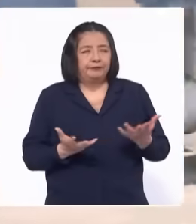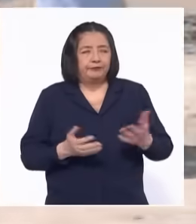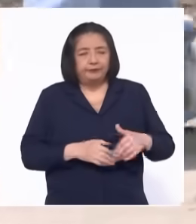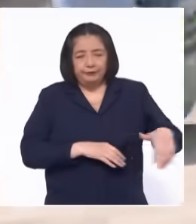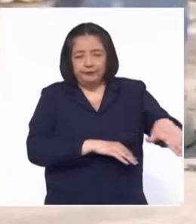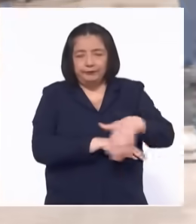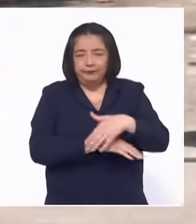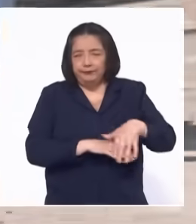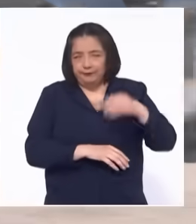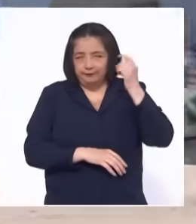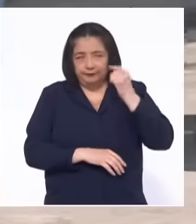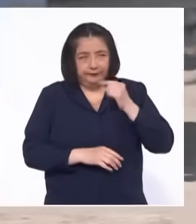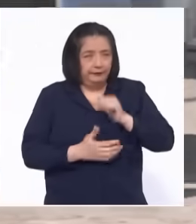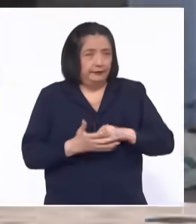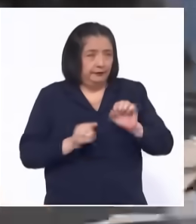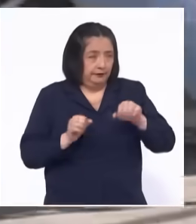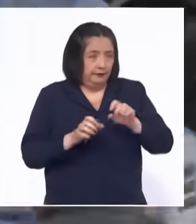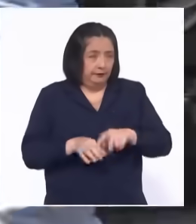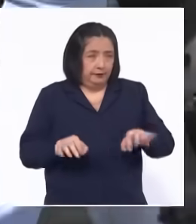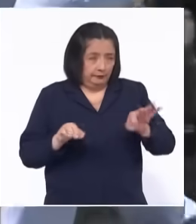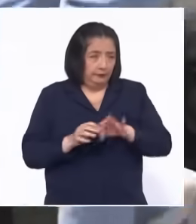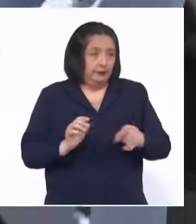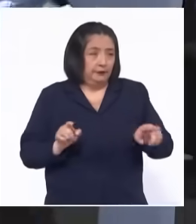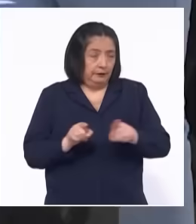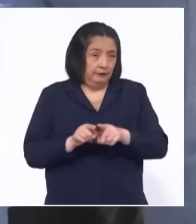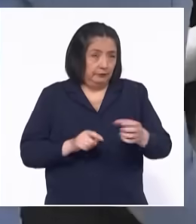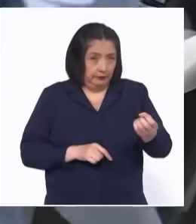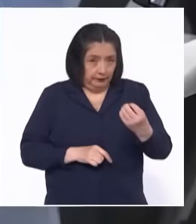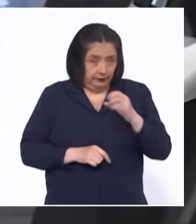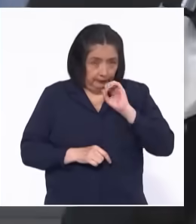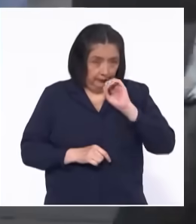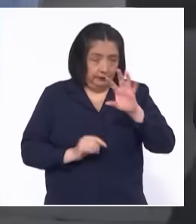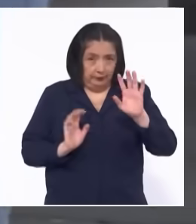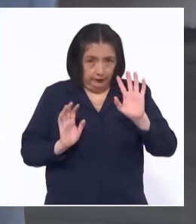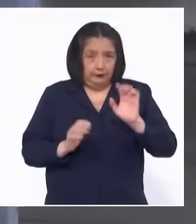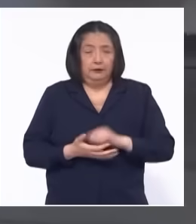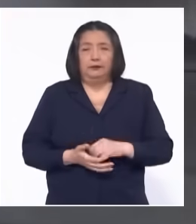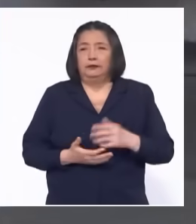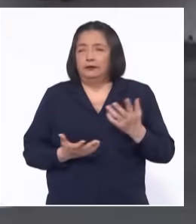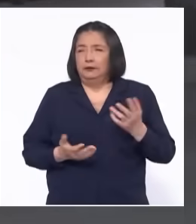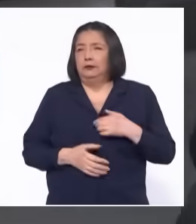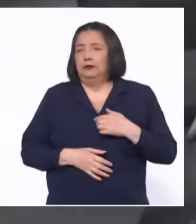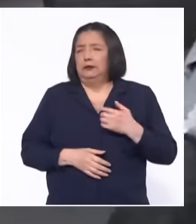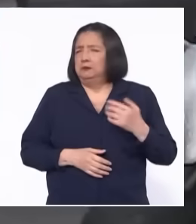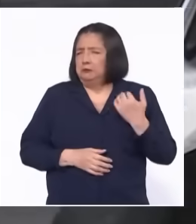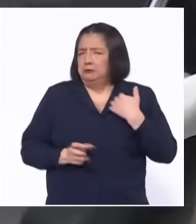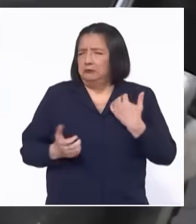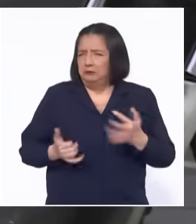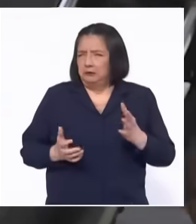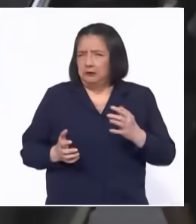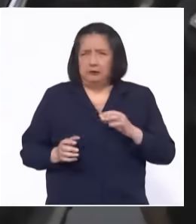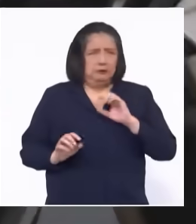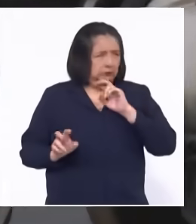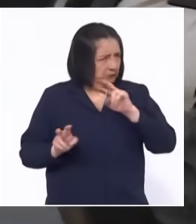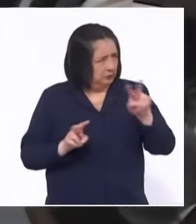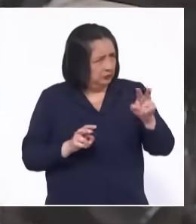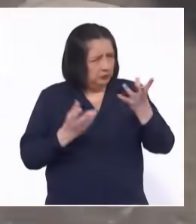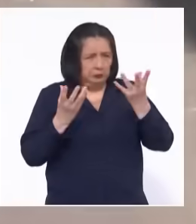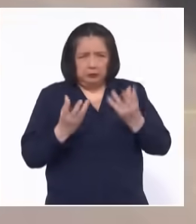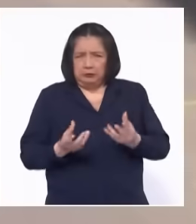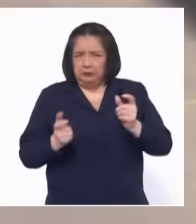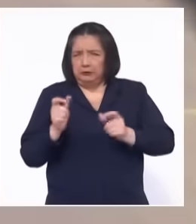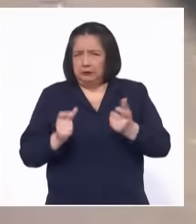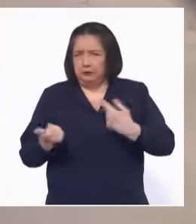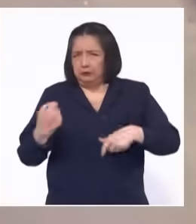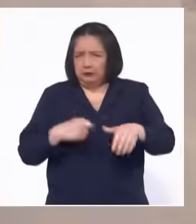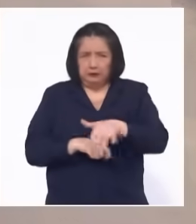jirón Gamarra. Ahora, importante aquí también, Lorena, hacer una salvedad. Les decíamos que veíamos pocos ambulantes.